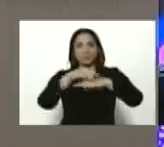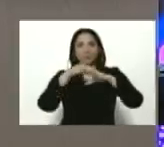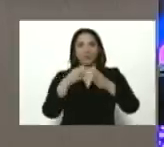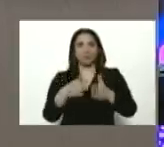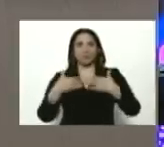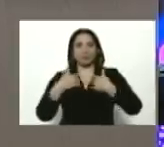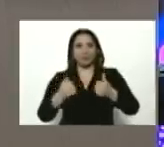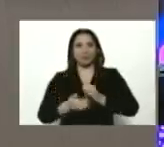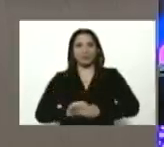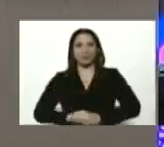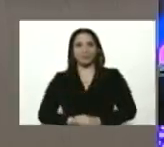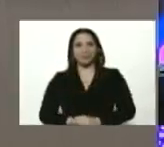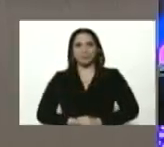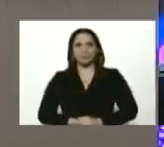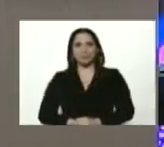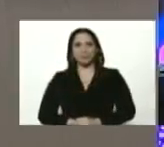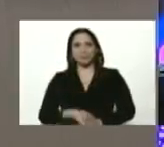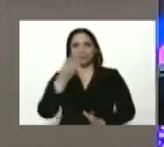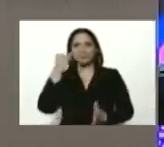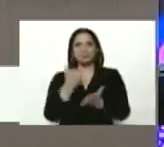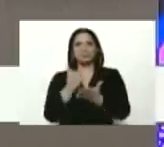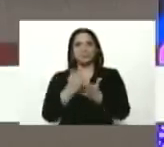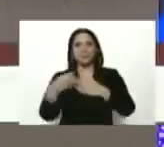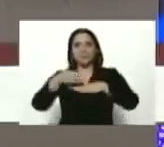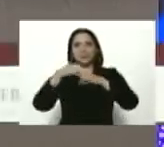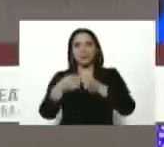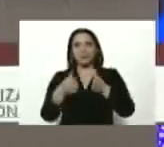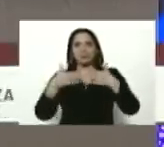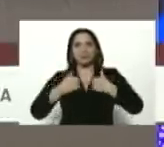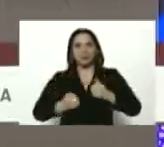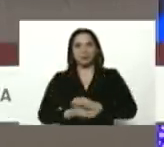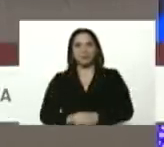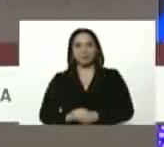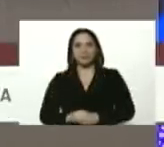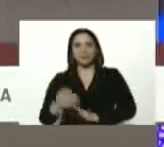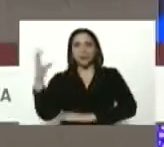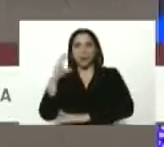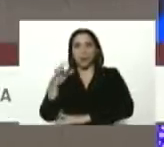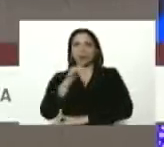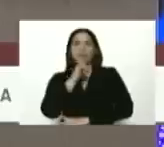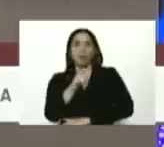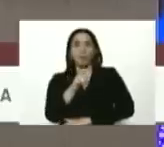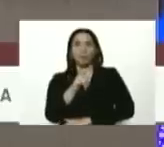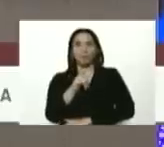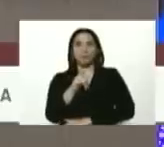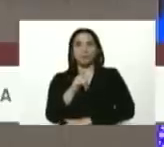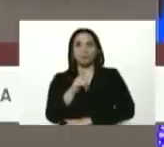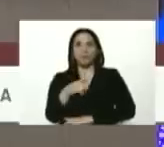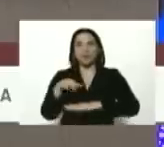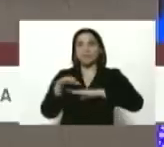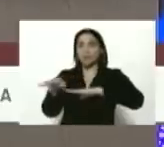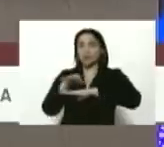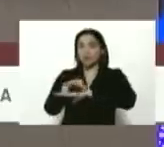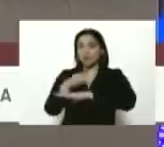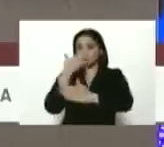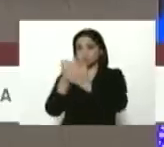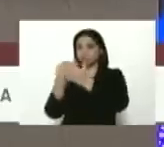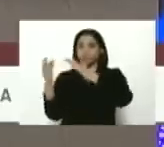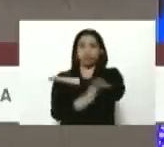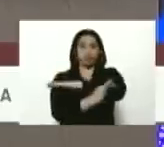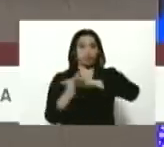Colombia. Fíjense que el Ministerio de Salud de Colombia reporta que en los municipios